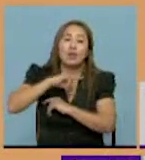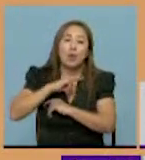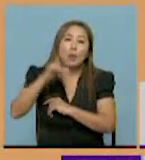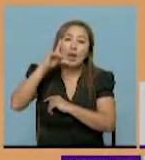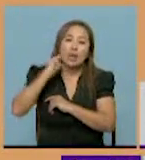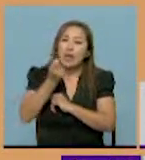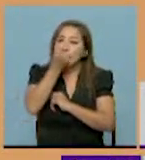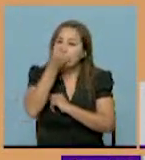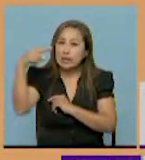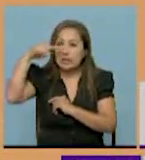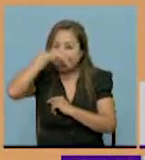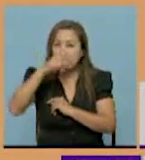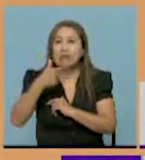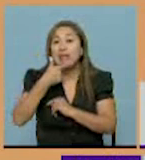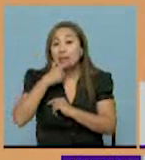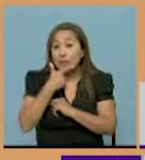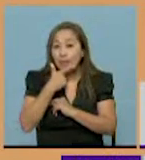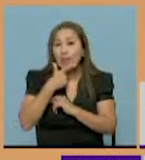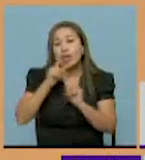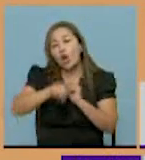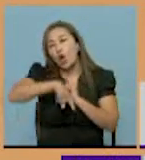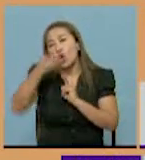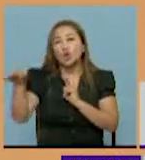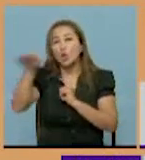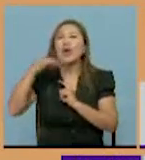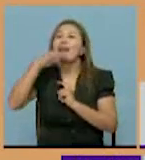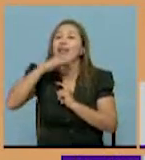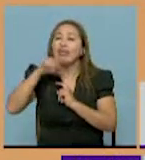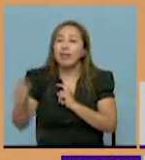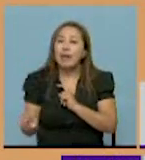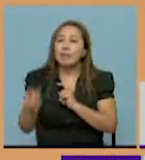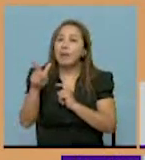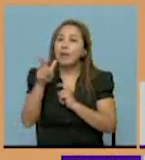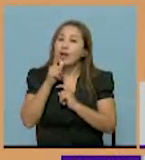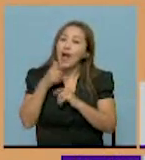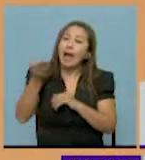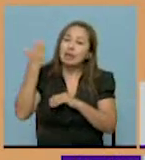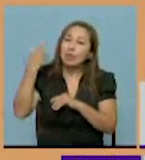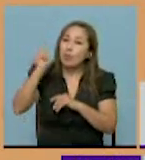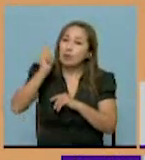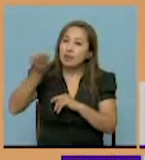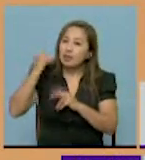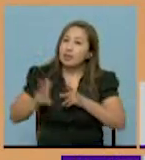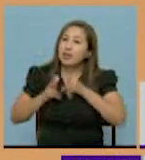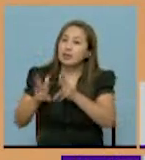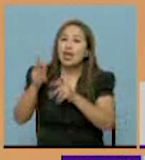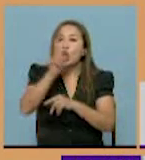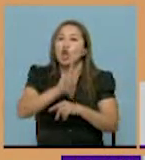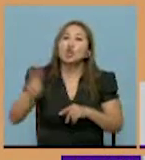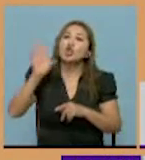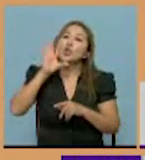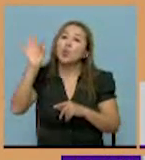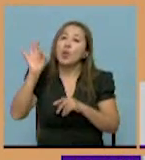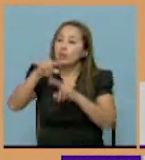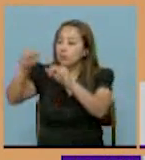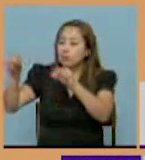día 27 de septiembre un sorteo en Libertador General San Martín, según nos habíamos comprometido hace un mes, de generar 250 lotes